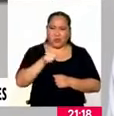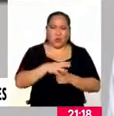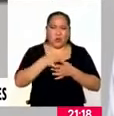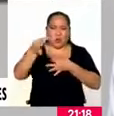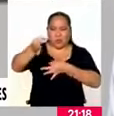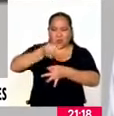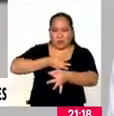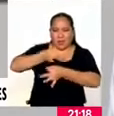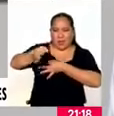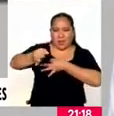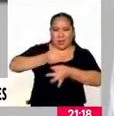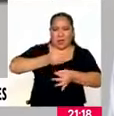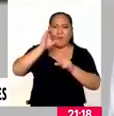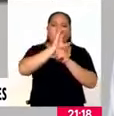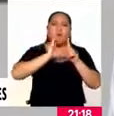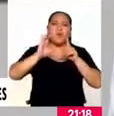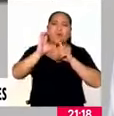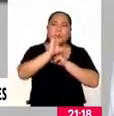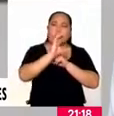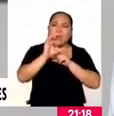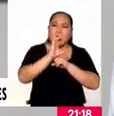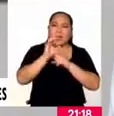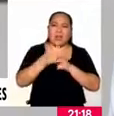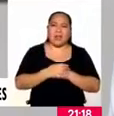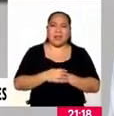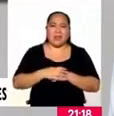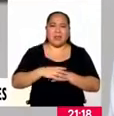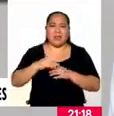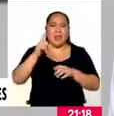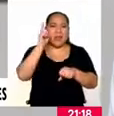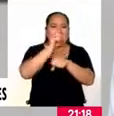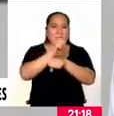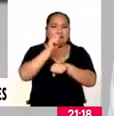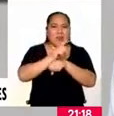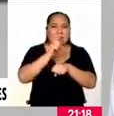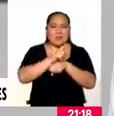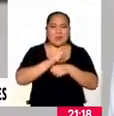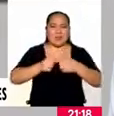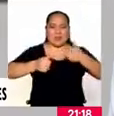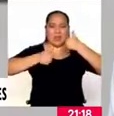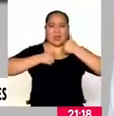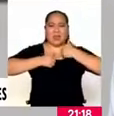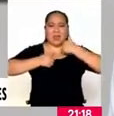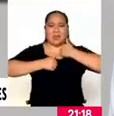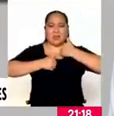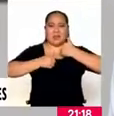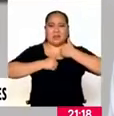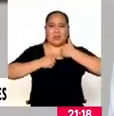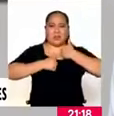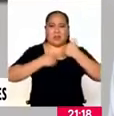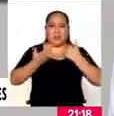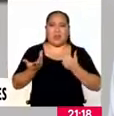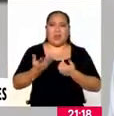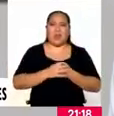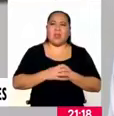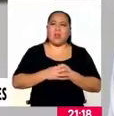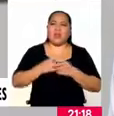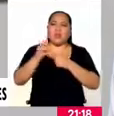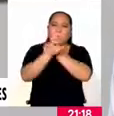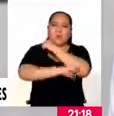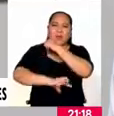intercambio cultural y académico que se realizan entre ejércitos y armadas de los países